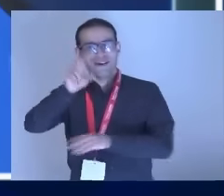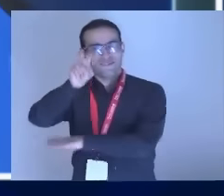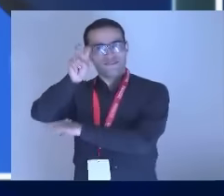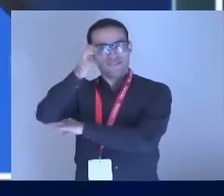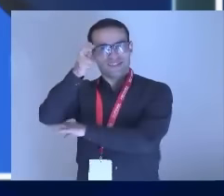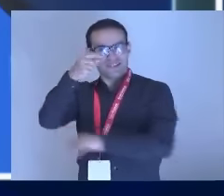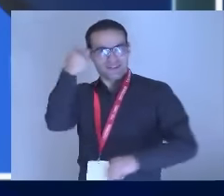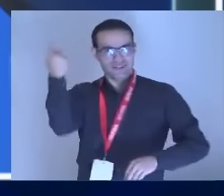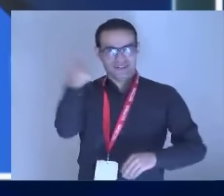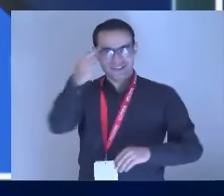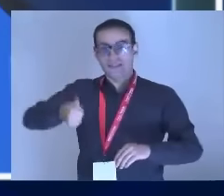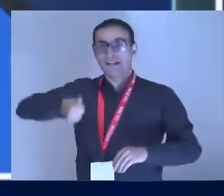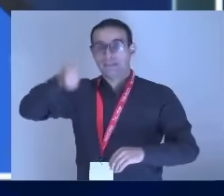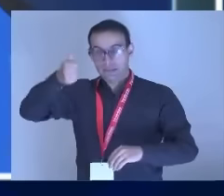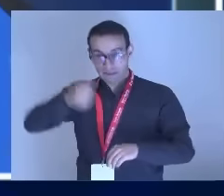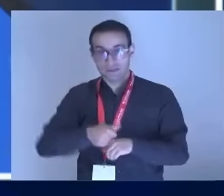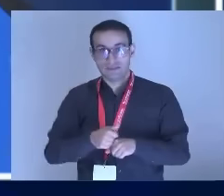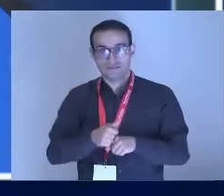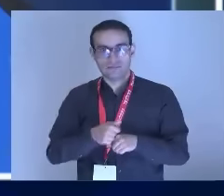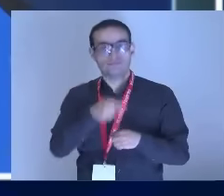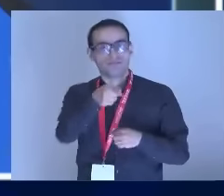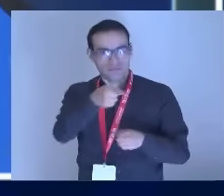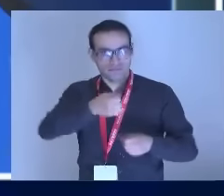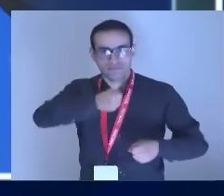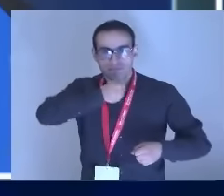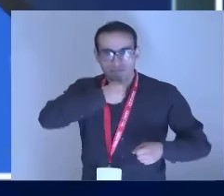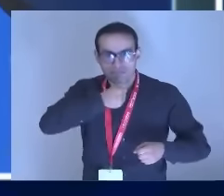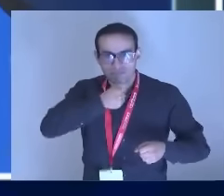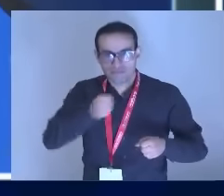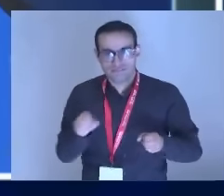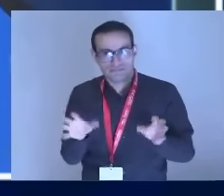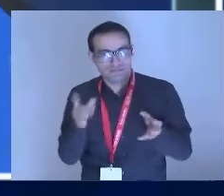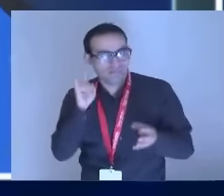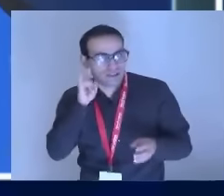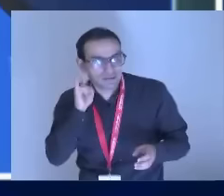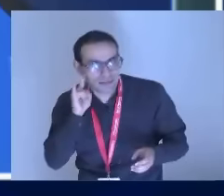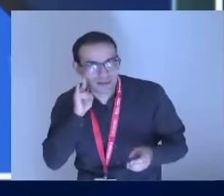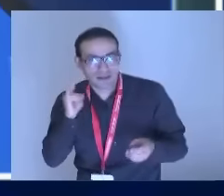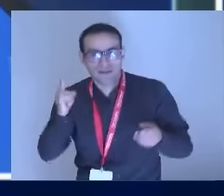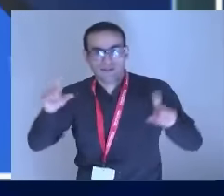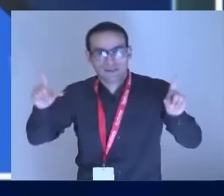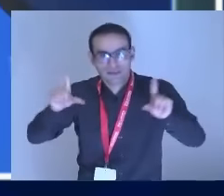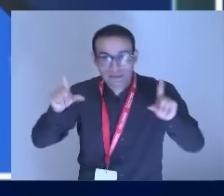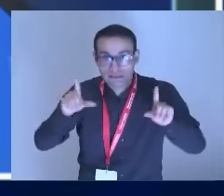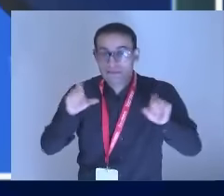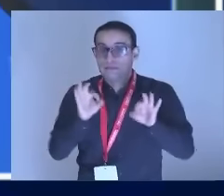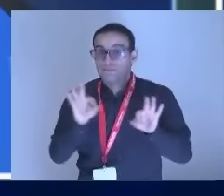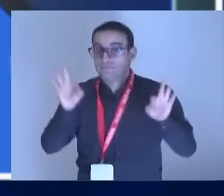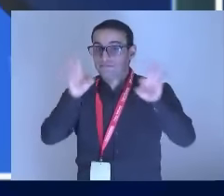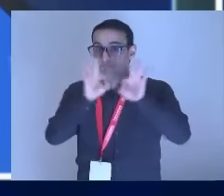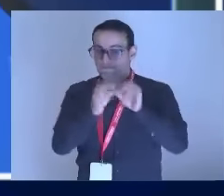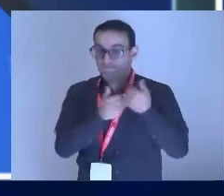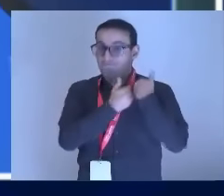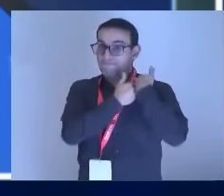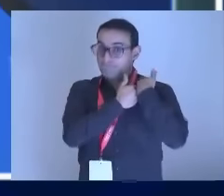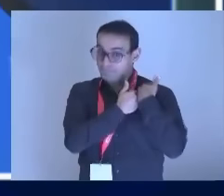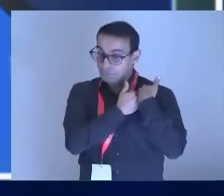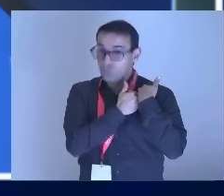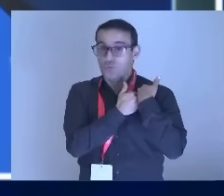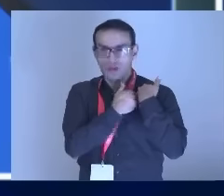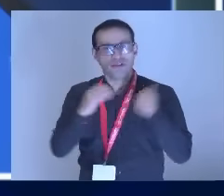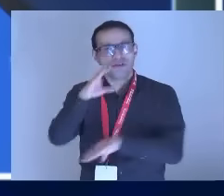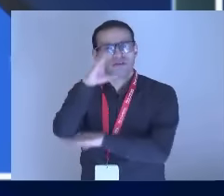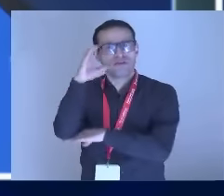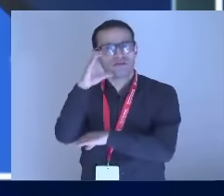comunicación Igualmente tienen o Tenemos una gran responsabilidad Colombia está en constante